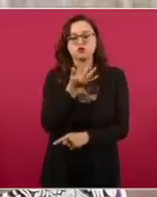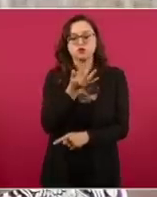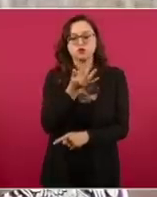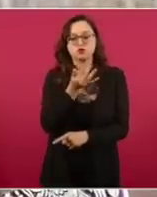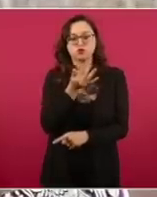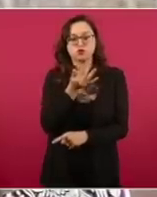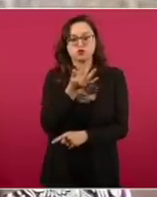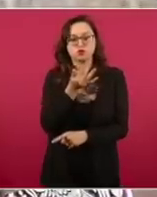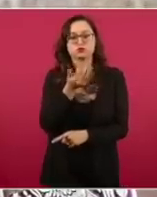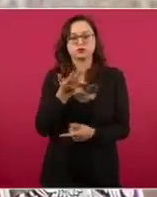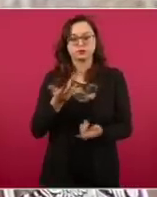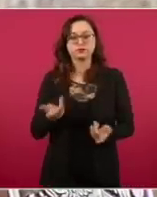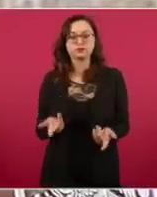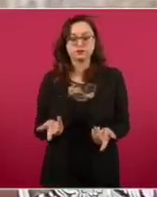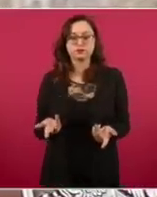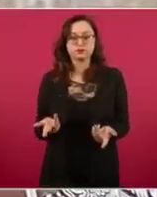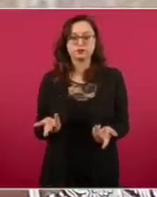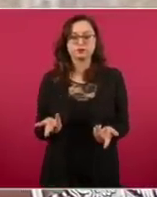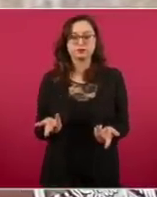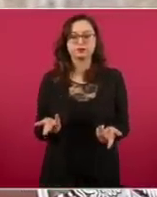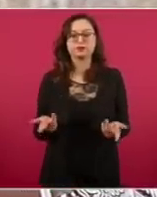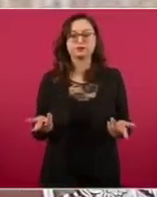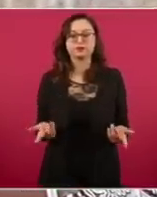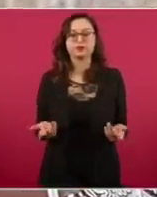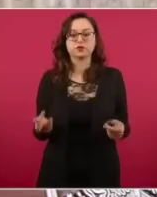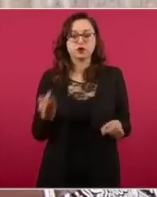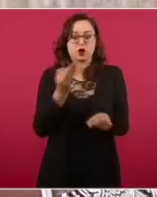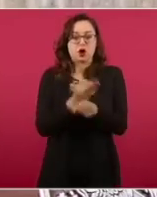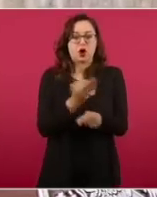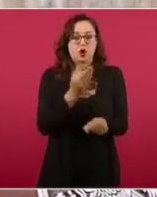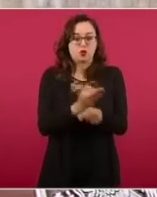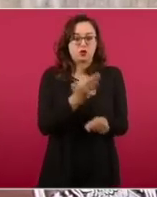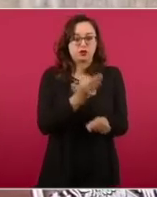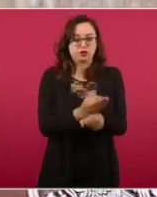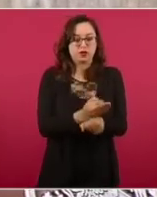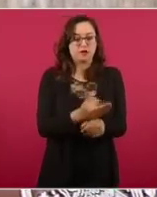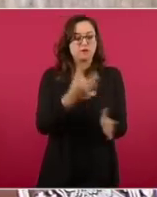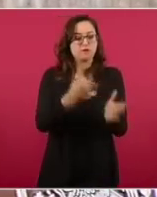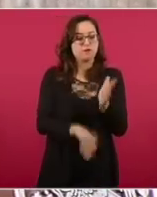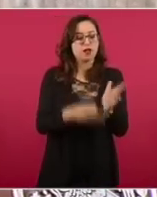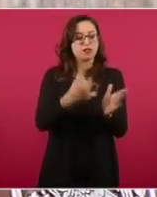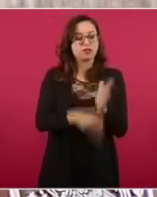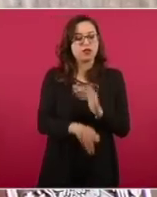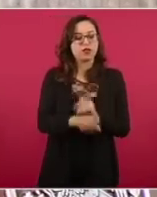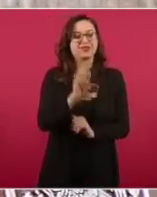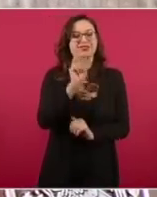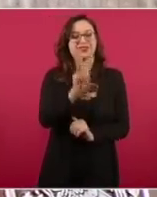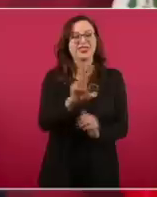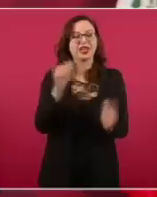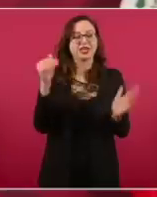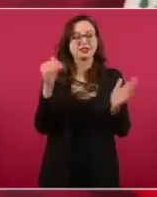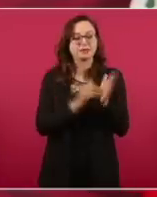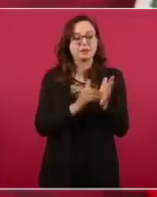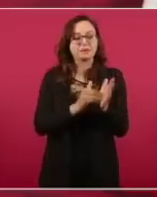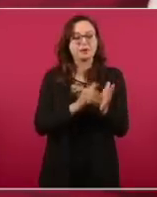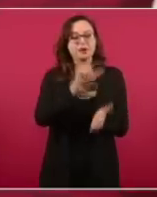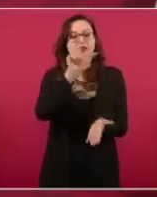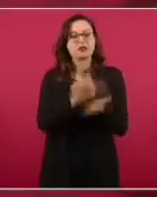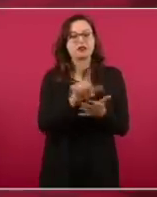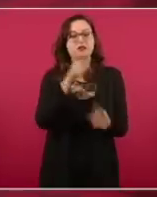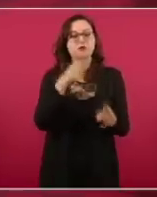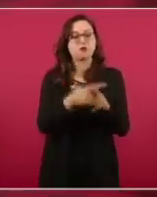Entonces, si tenemos un déficit en una situación crítica de 3.000, con esto vamos a